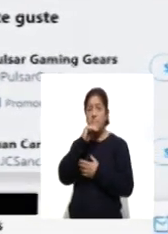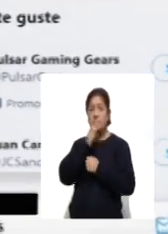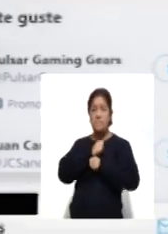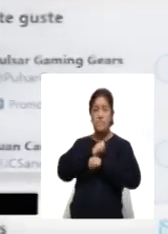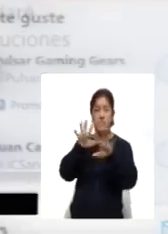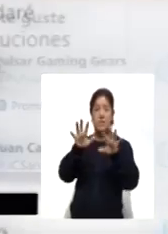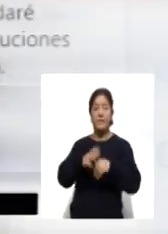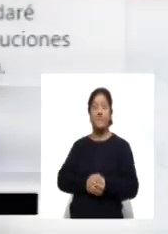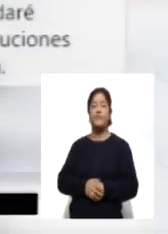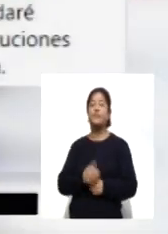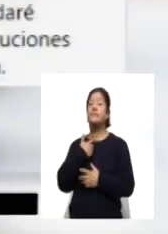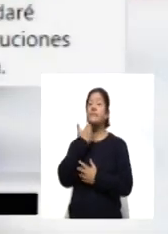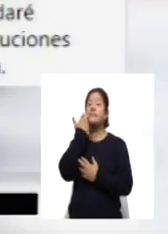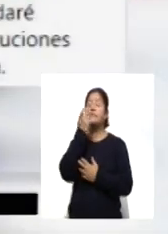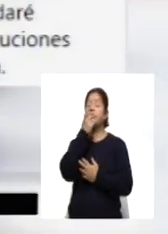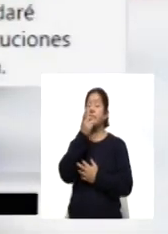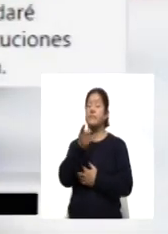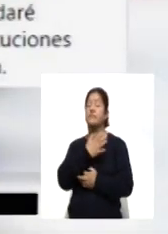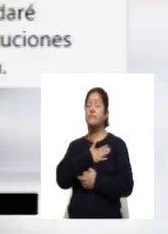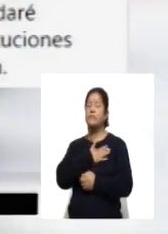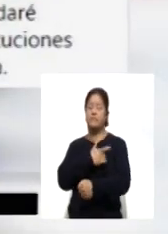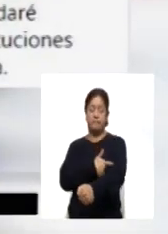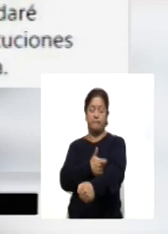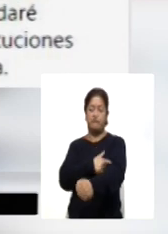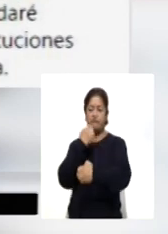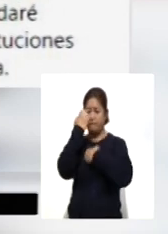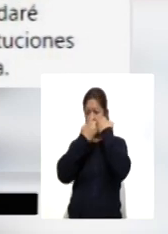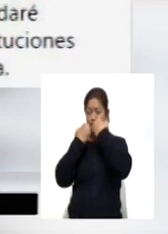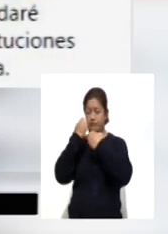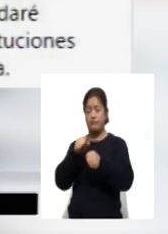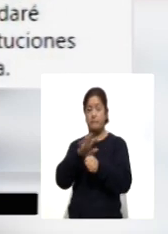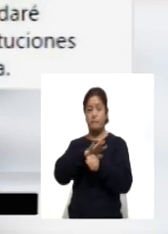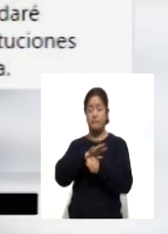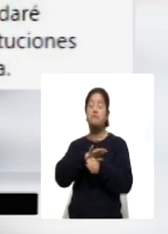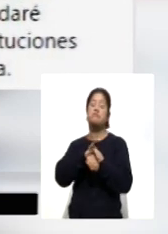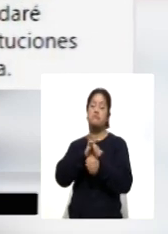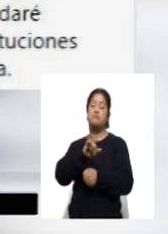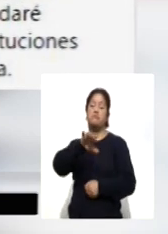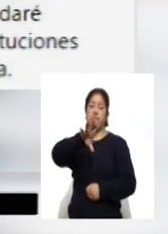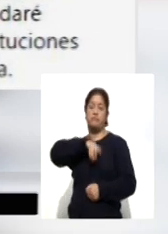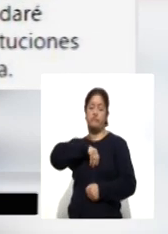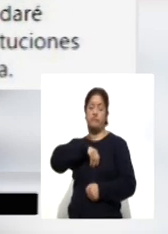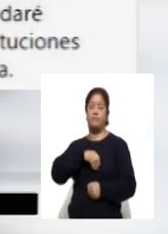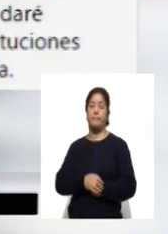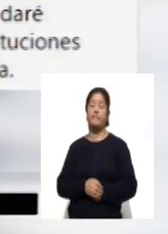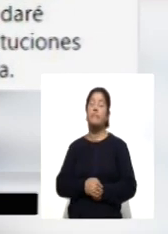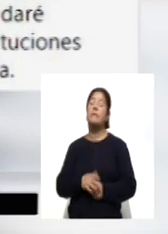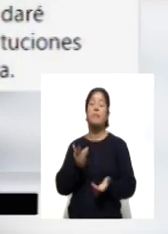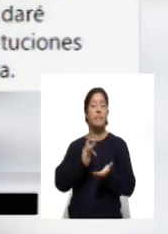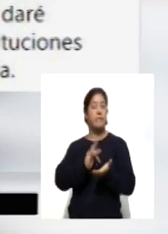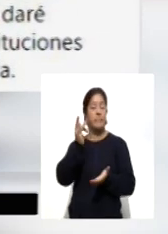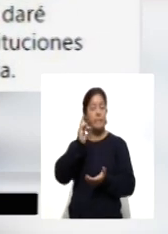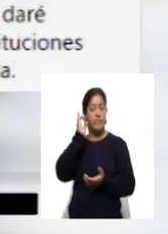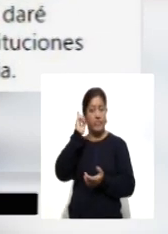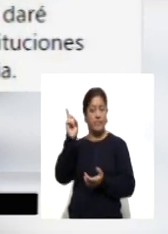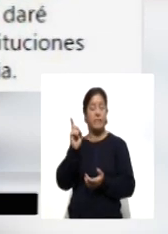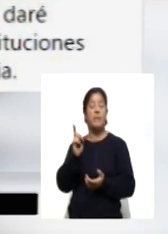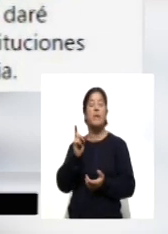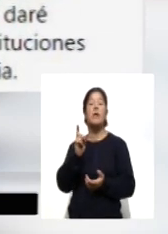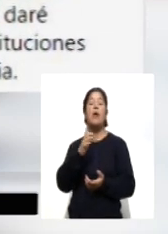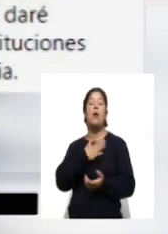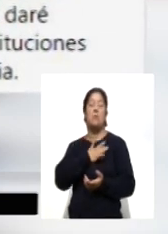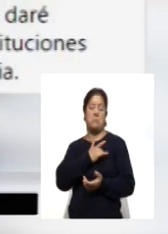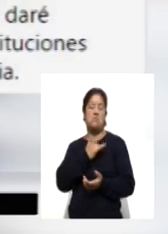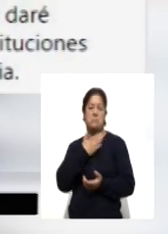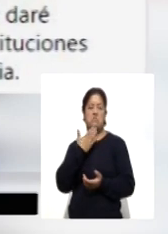mensaje: quiero informar que me realicé la prueba de COVID-19 y el resultado fue positivo. Por fortuna me encuentro bien y no tengo